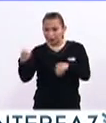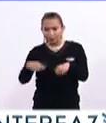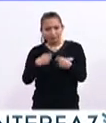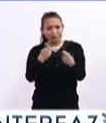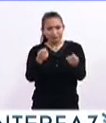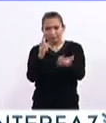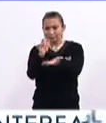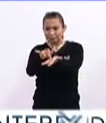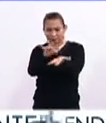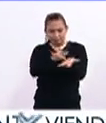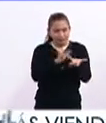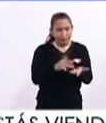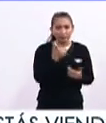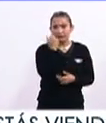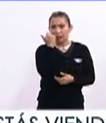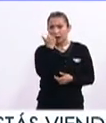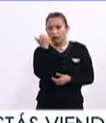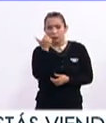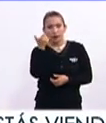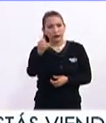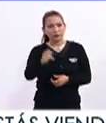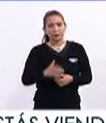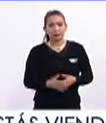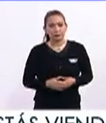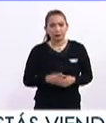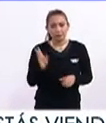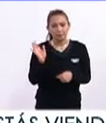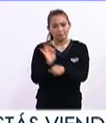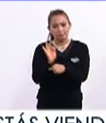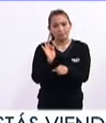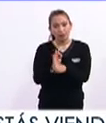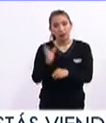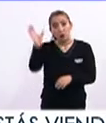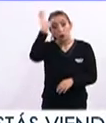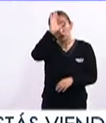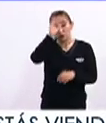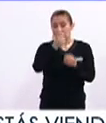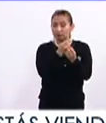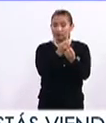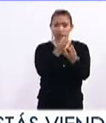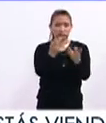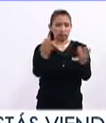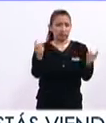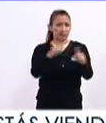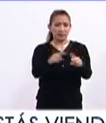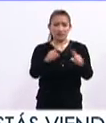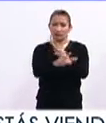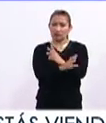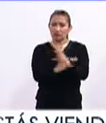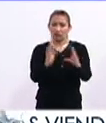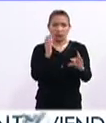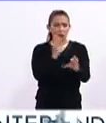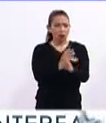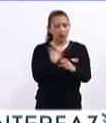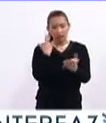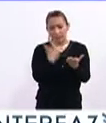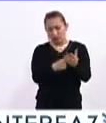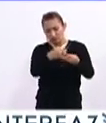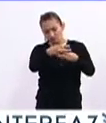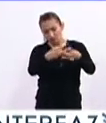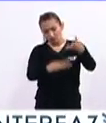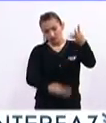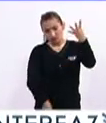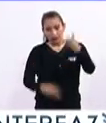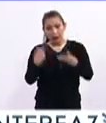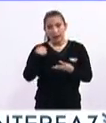los estudiantes este tipo de enriquecimiento. La cultura es amplísima y quizá la cultura es uno de los factores